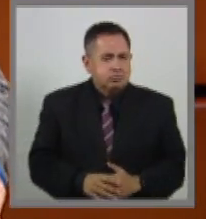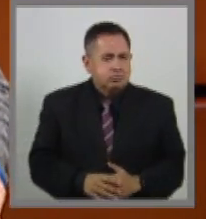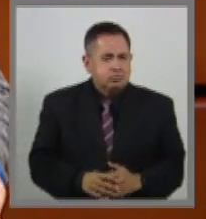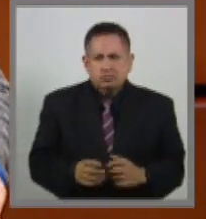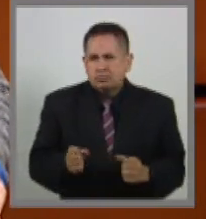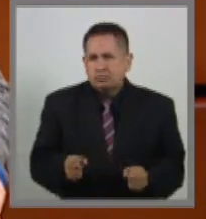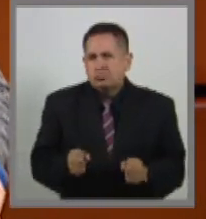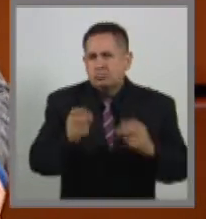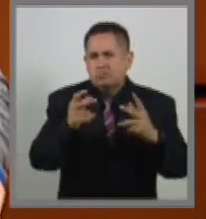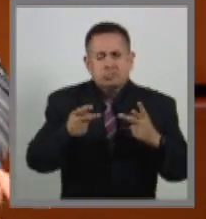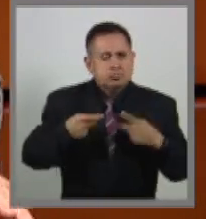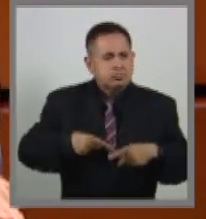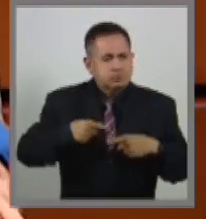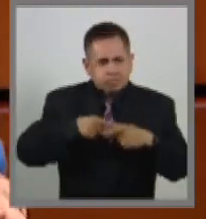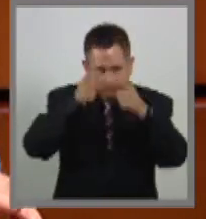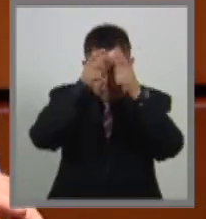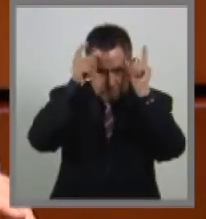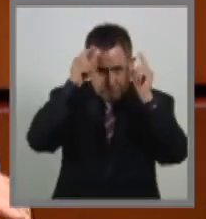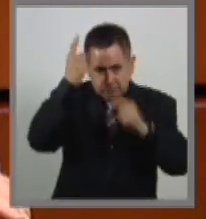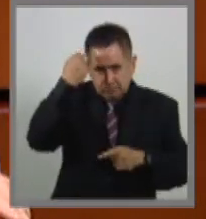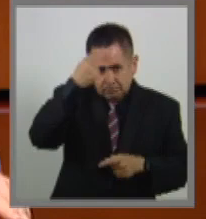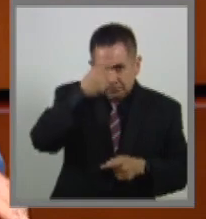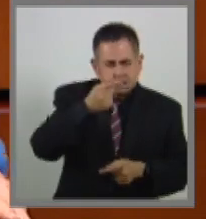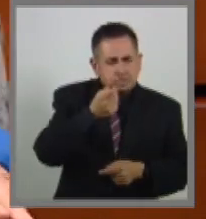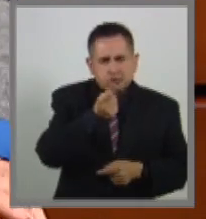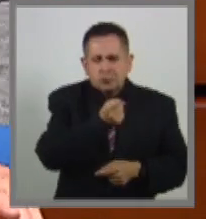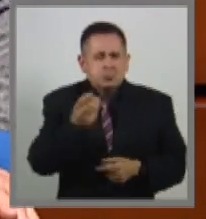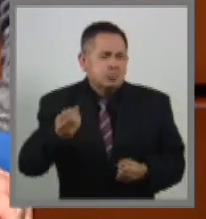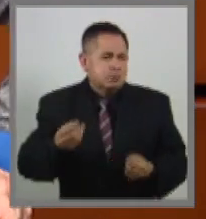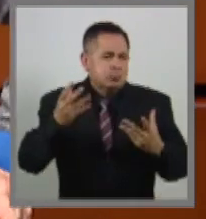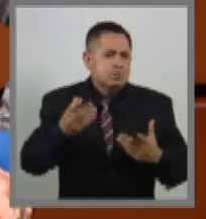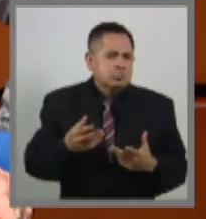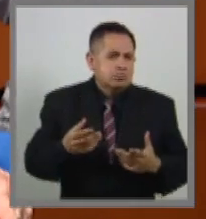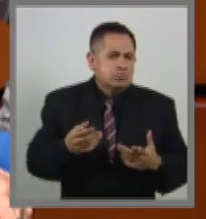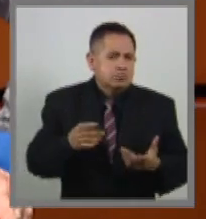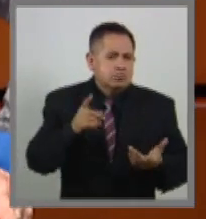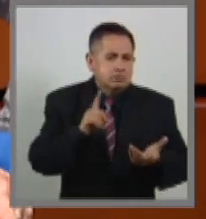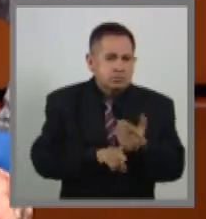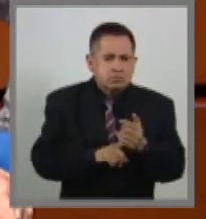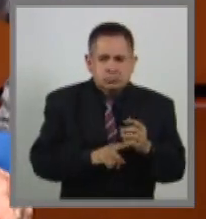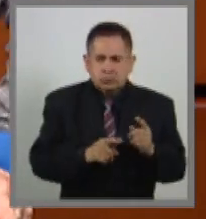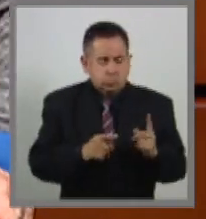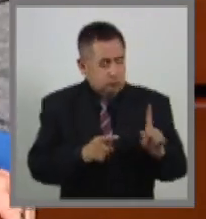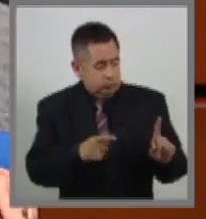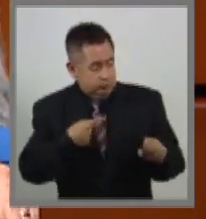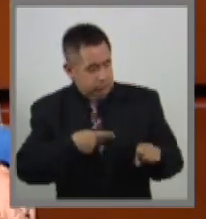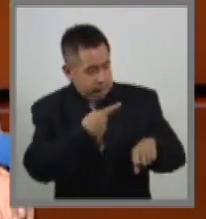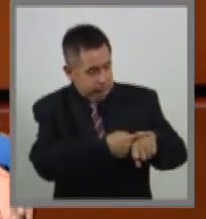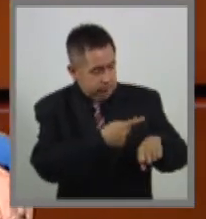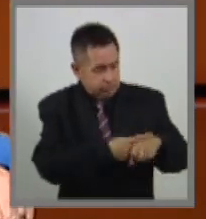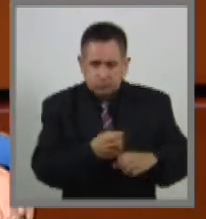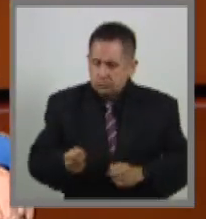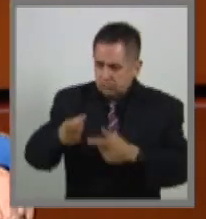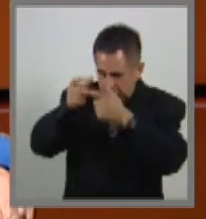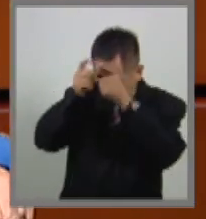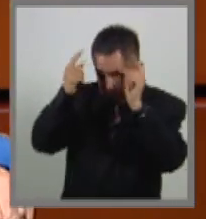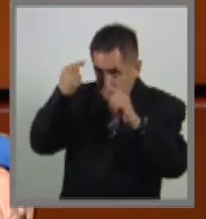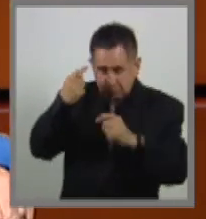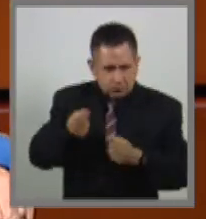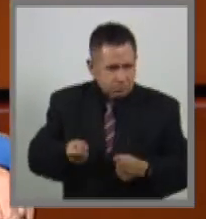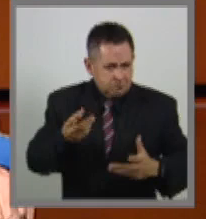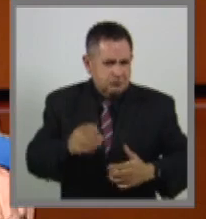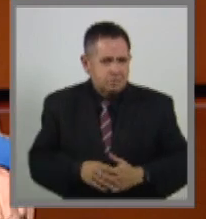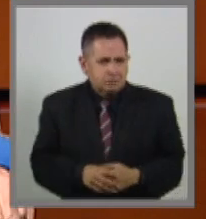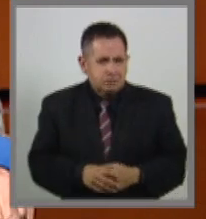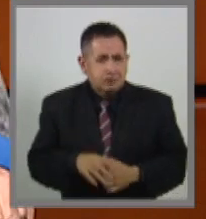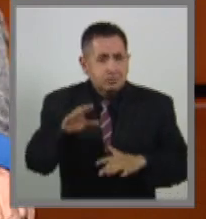¿Cuántas enfermeras, si alguien me quiere decir aquí, por enfermo hay en este país? A veces